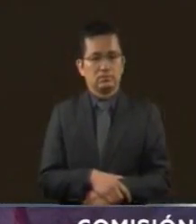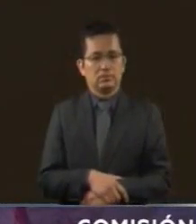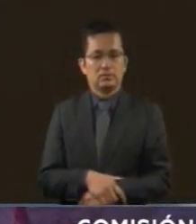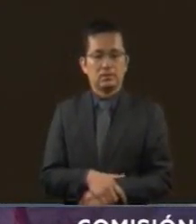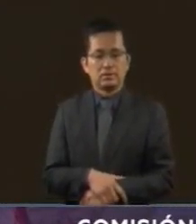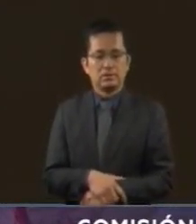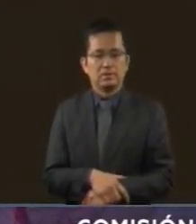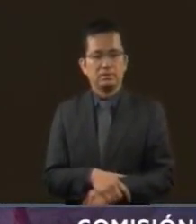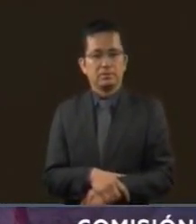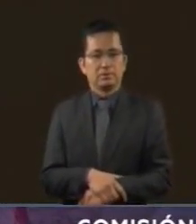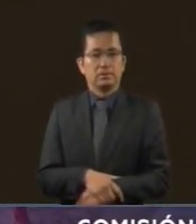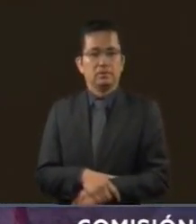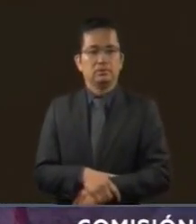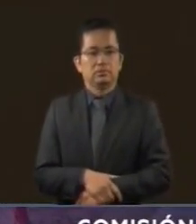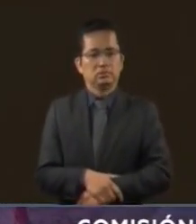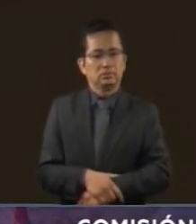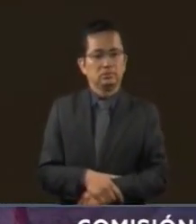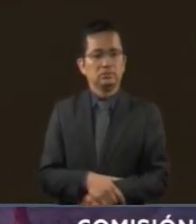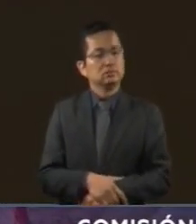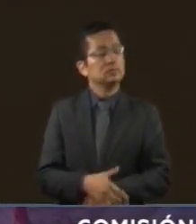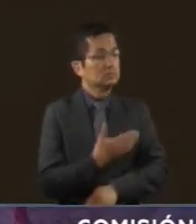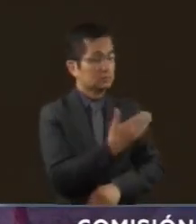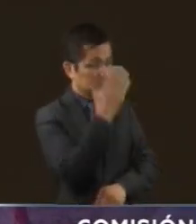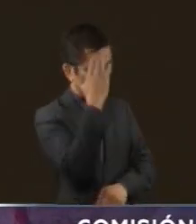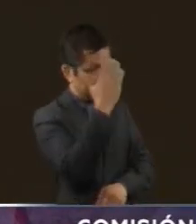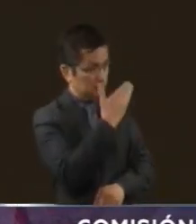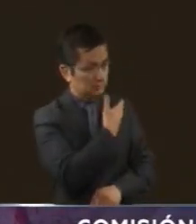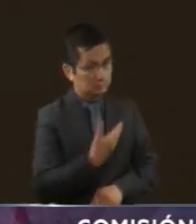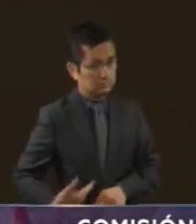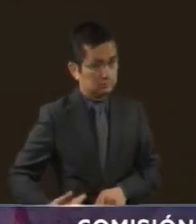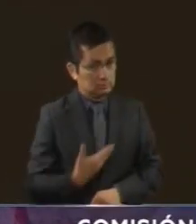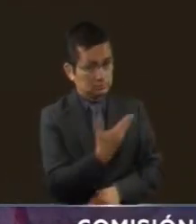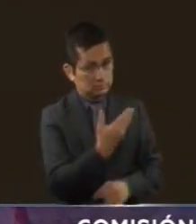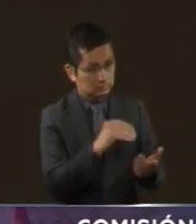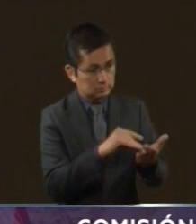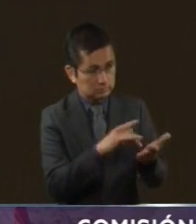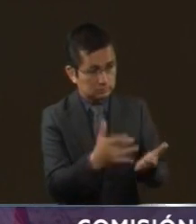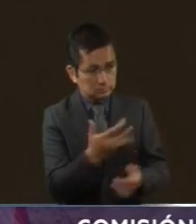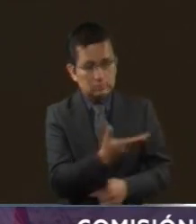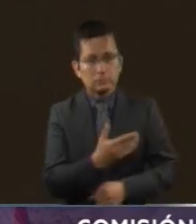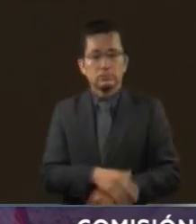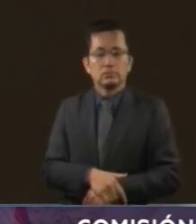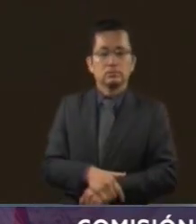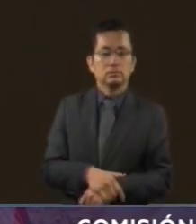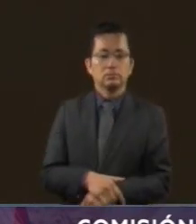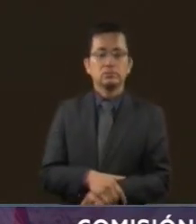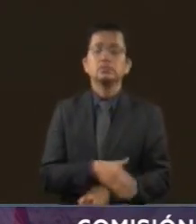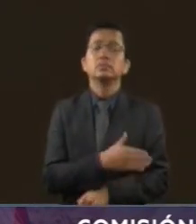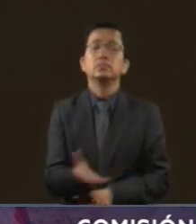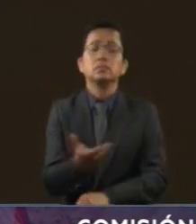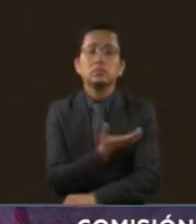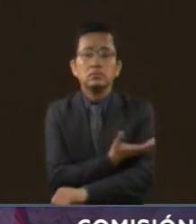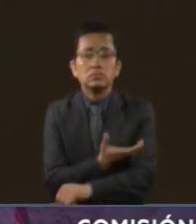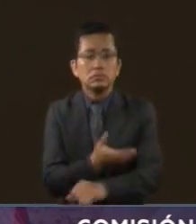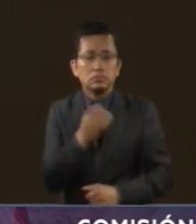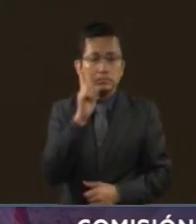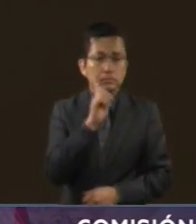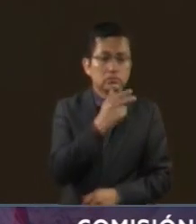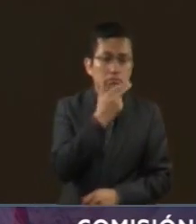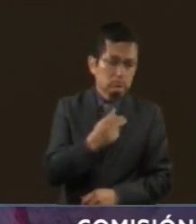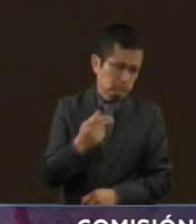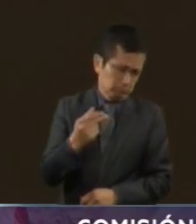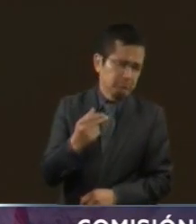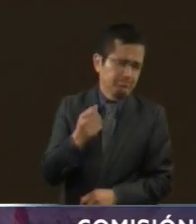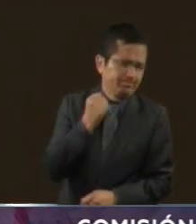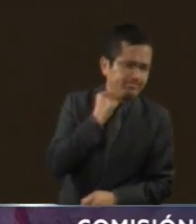Muchas gracias, señor presidente, compañeras y compañeros legisladores, integrantes